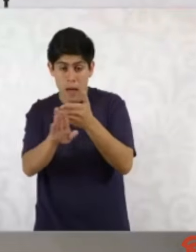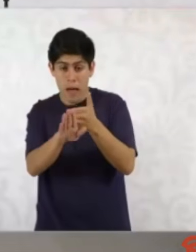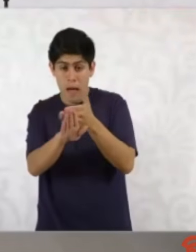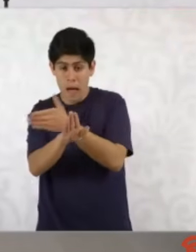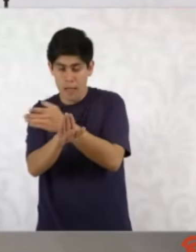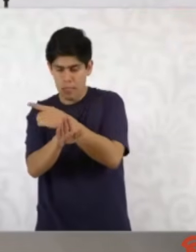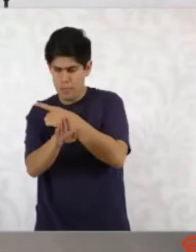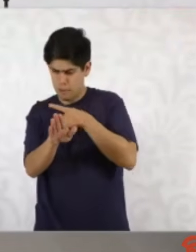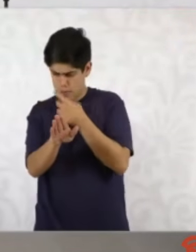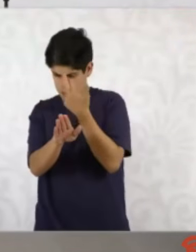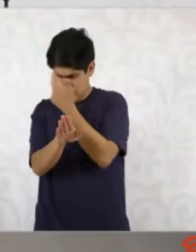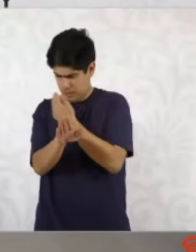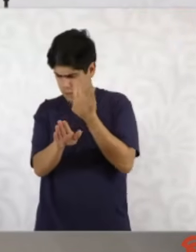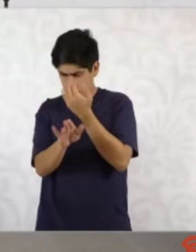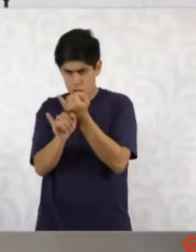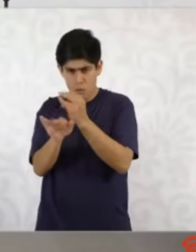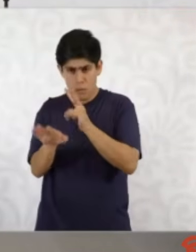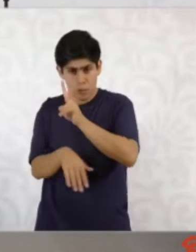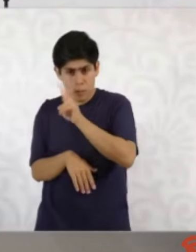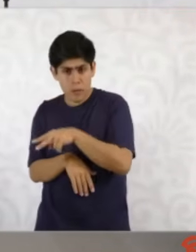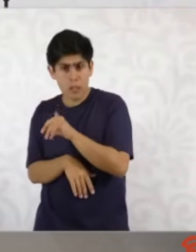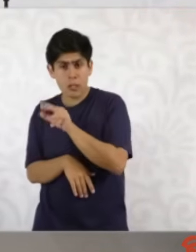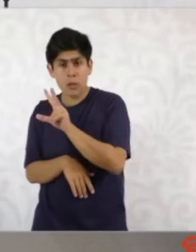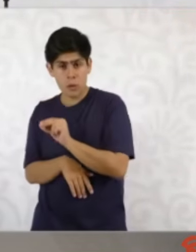certera, veraz?